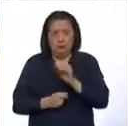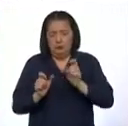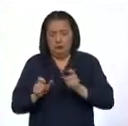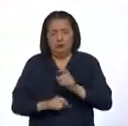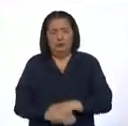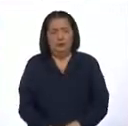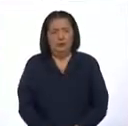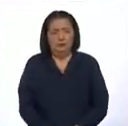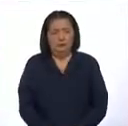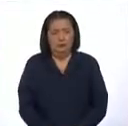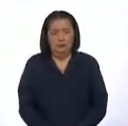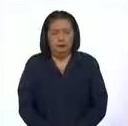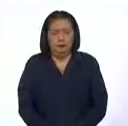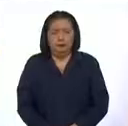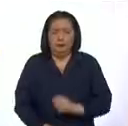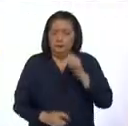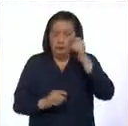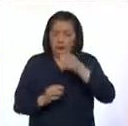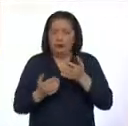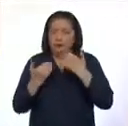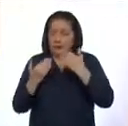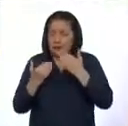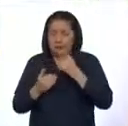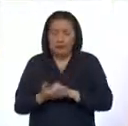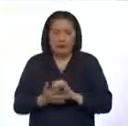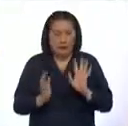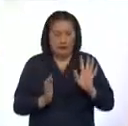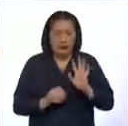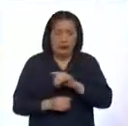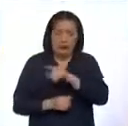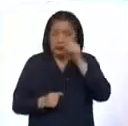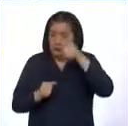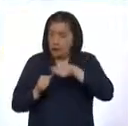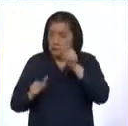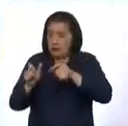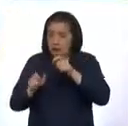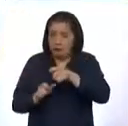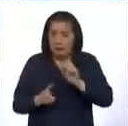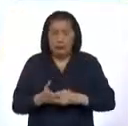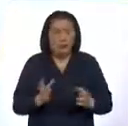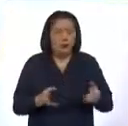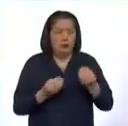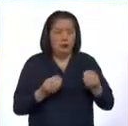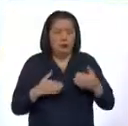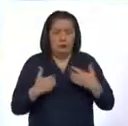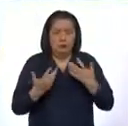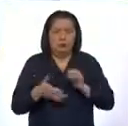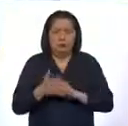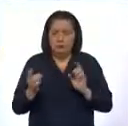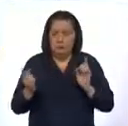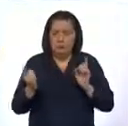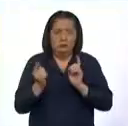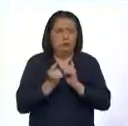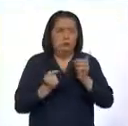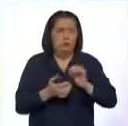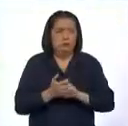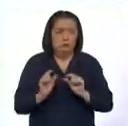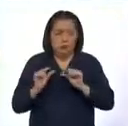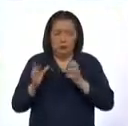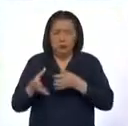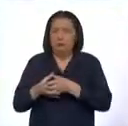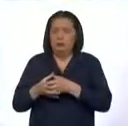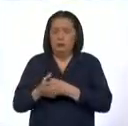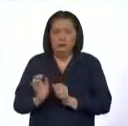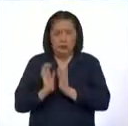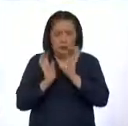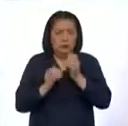ciudadanía. Perfecto, ingeniero, le agradecemos muchísimo y simplemente recordarle a la población de qué manera podemos tener contacto entonces con las brigadas de